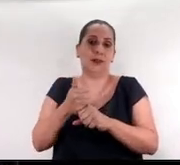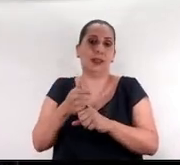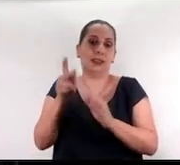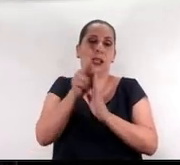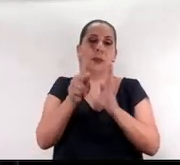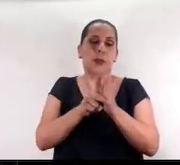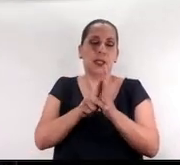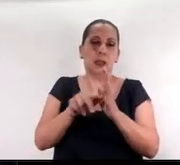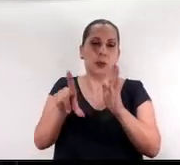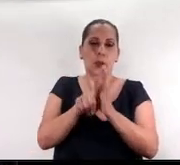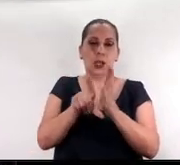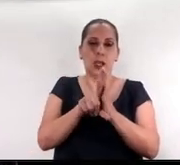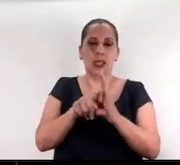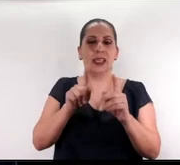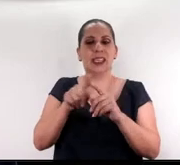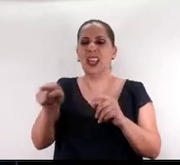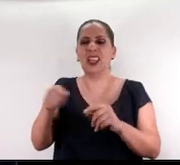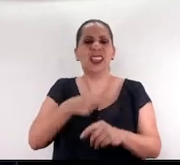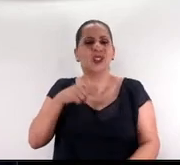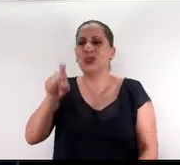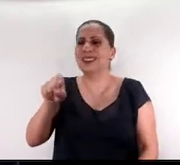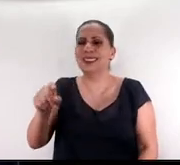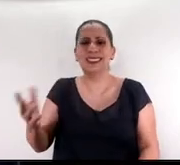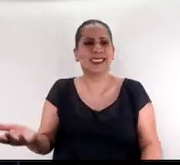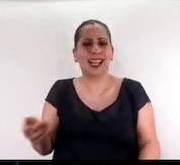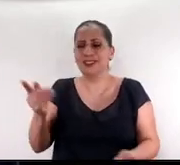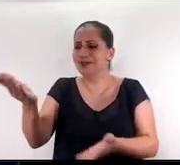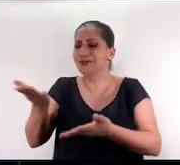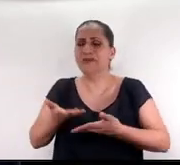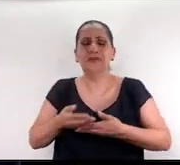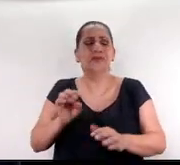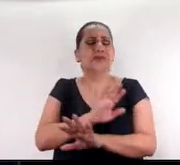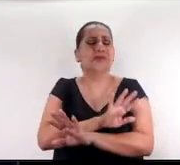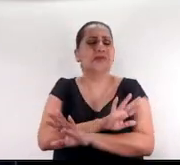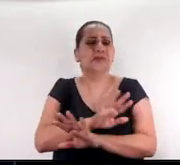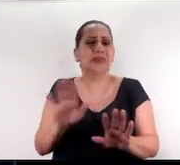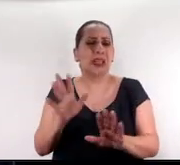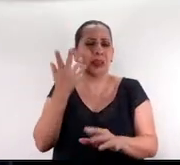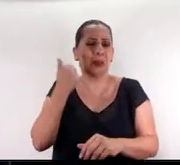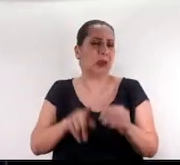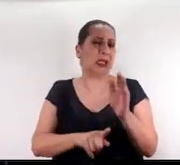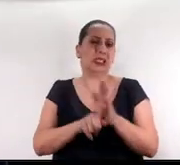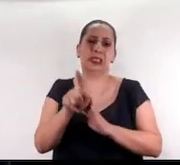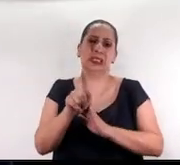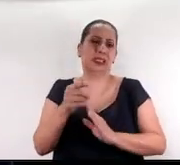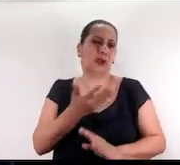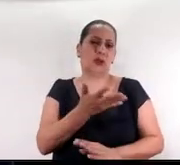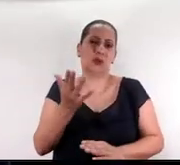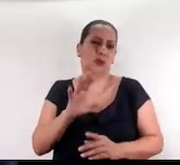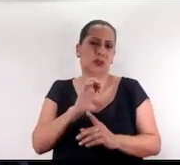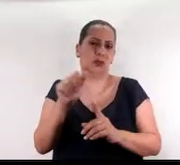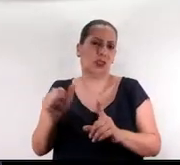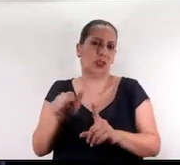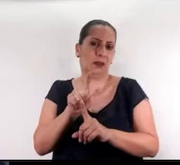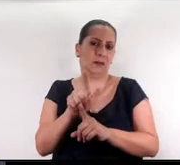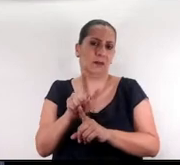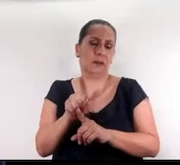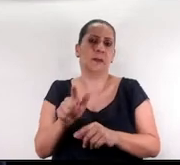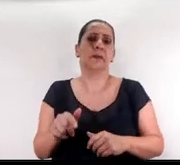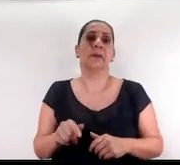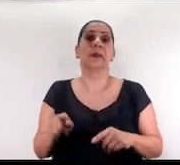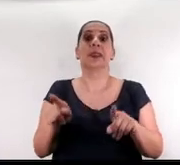ley, y son absolutamente innecesarias, no aportan nada al desarrollo de nuestra sociedad. Y más